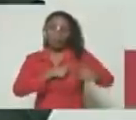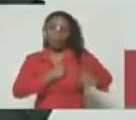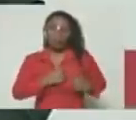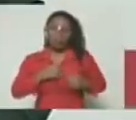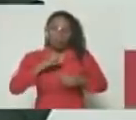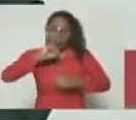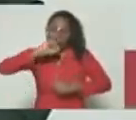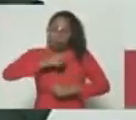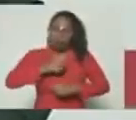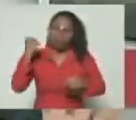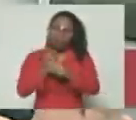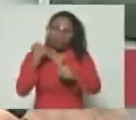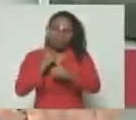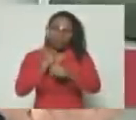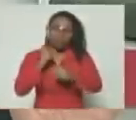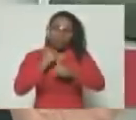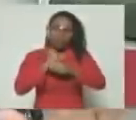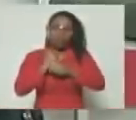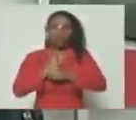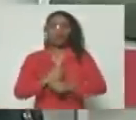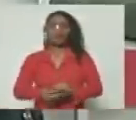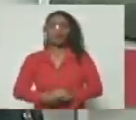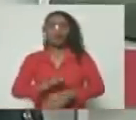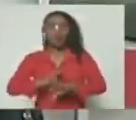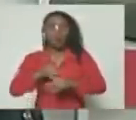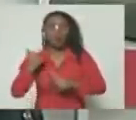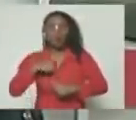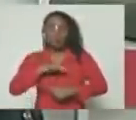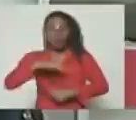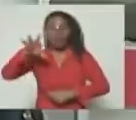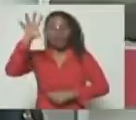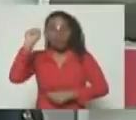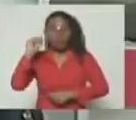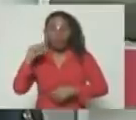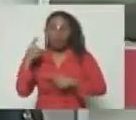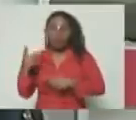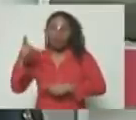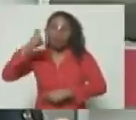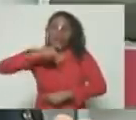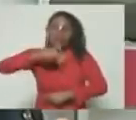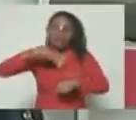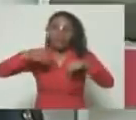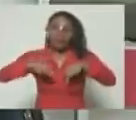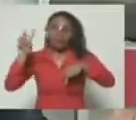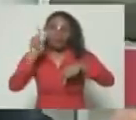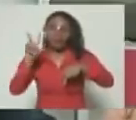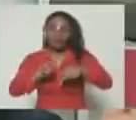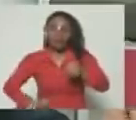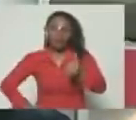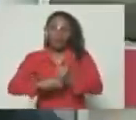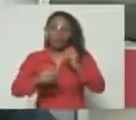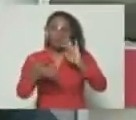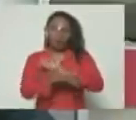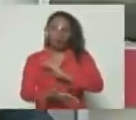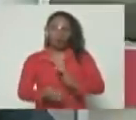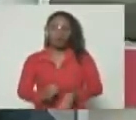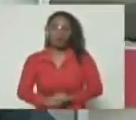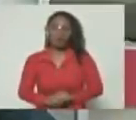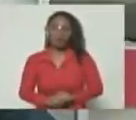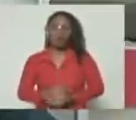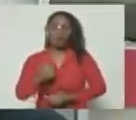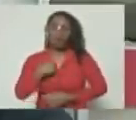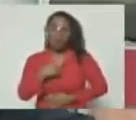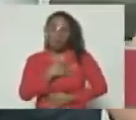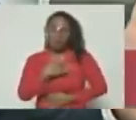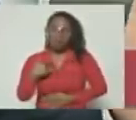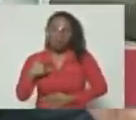trabajo porque entendemos que es lo que conviene para Venezuela. Yo me atrevo